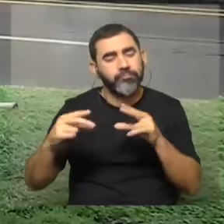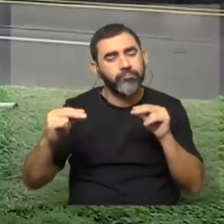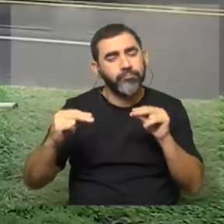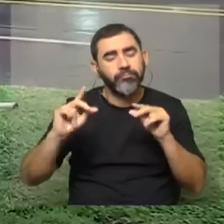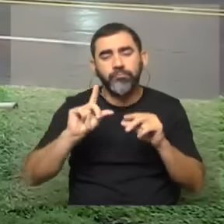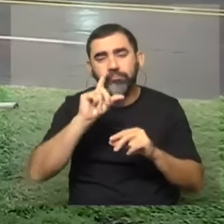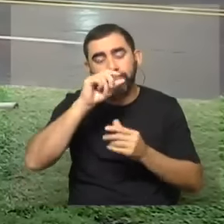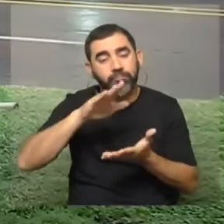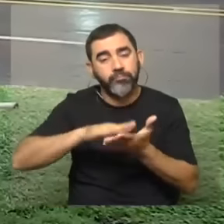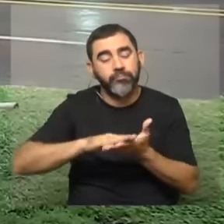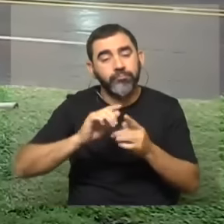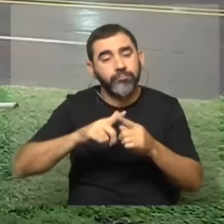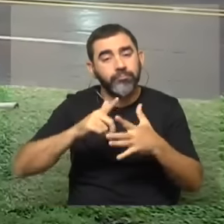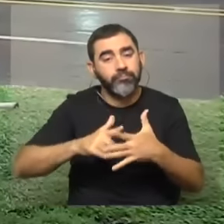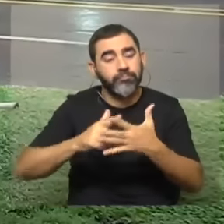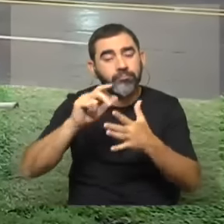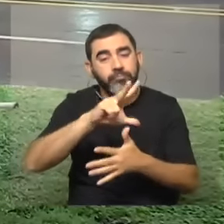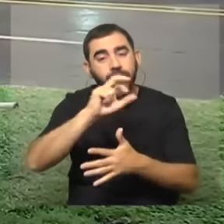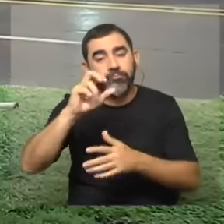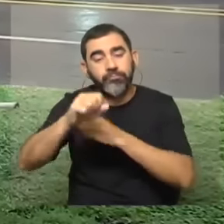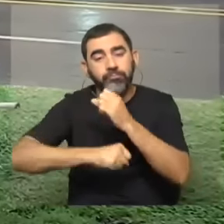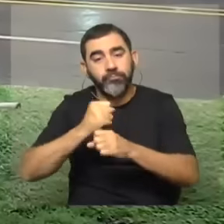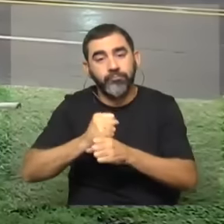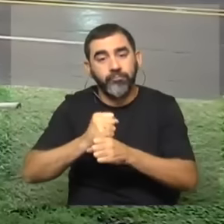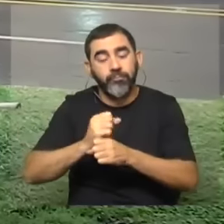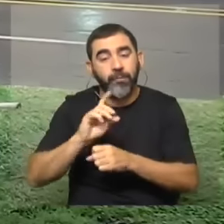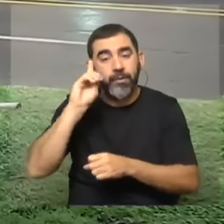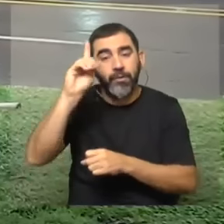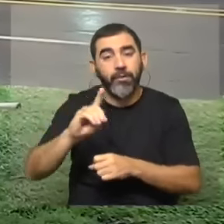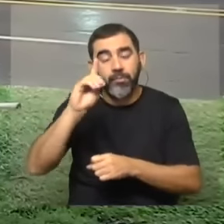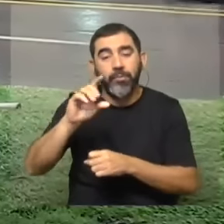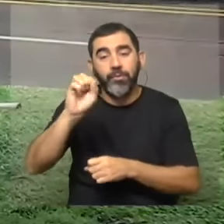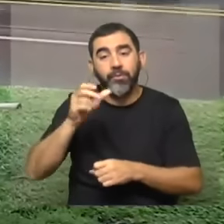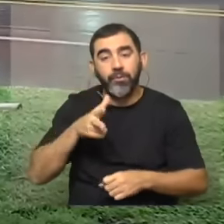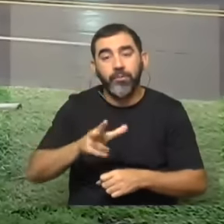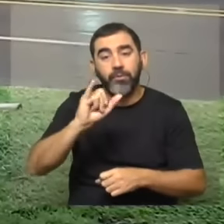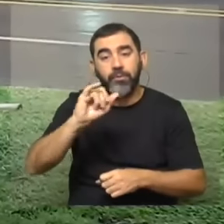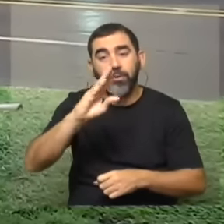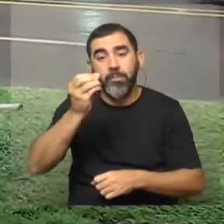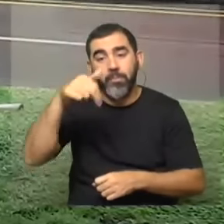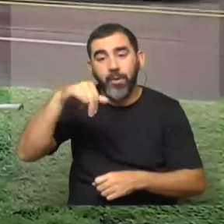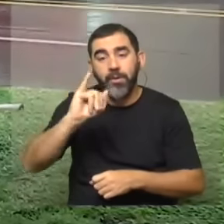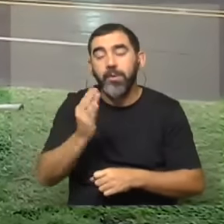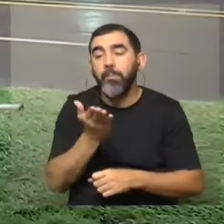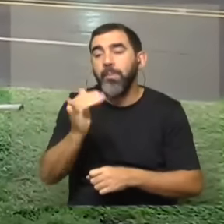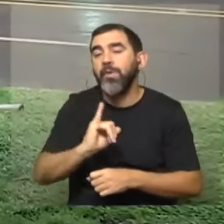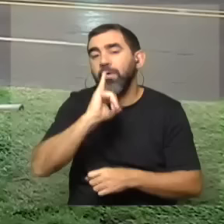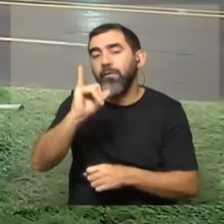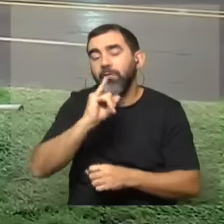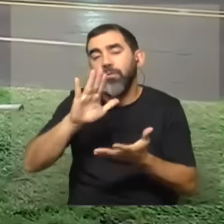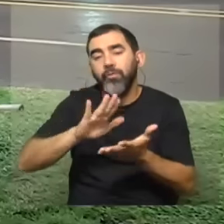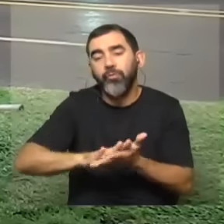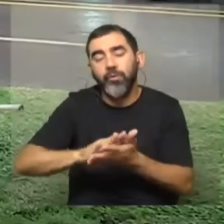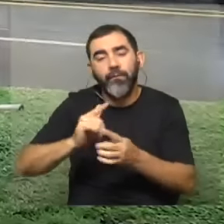Montevideo a propósito de los festejos estamos con el diputado Felipe esquip que presentó un pedido de informes acerca de la realización